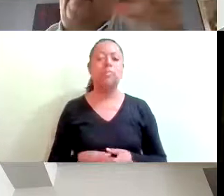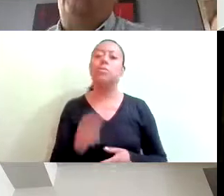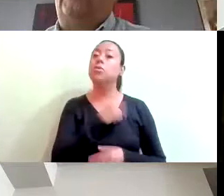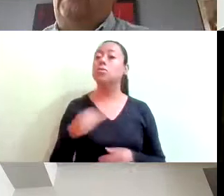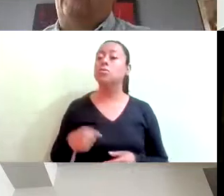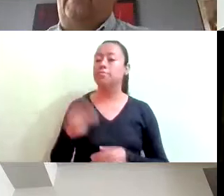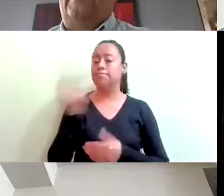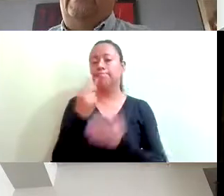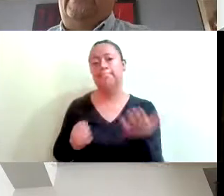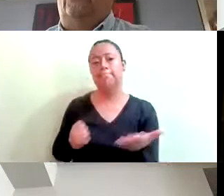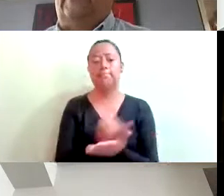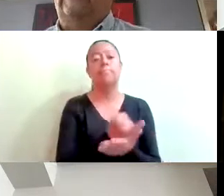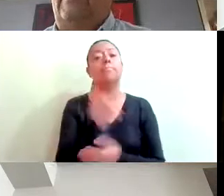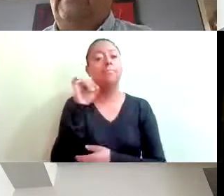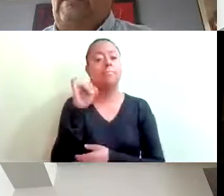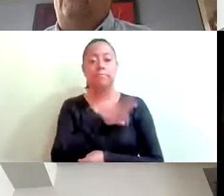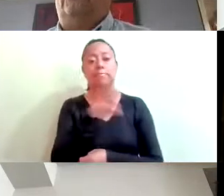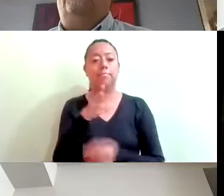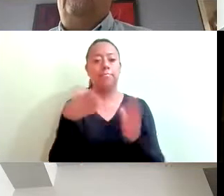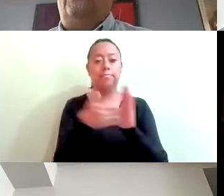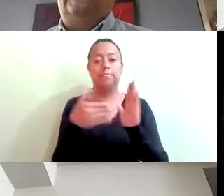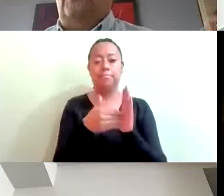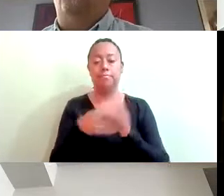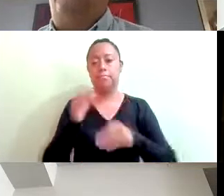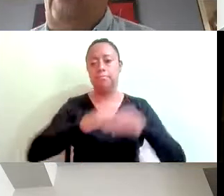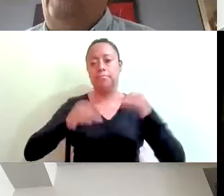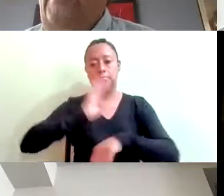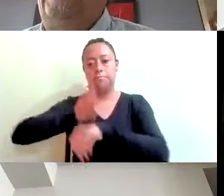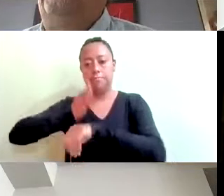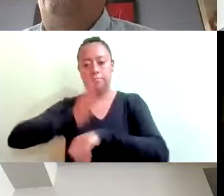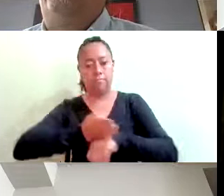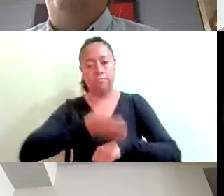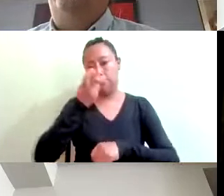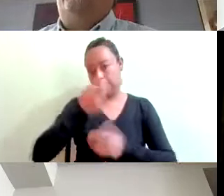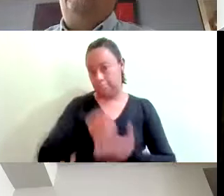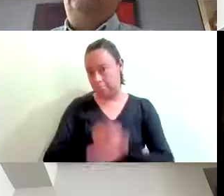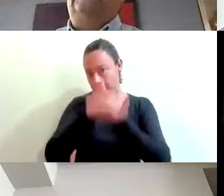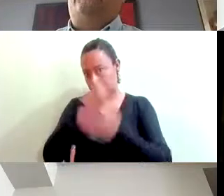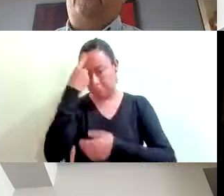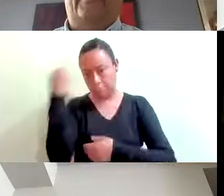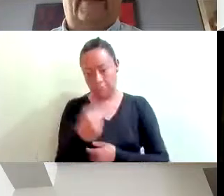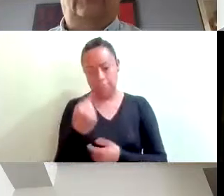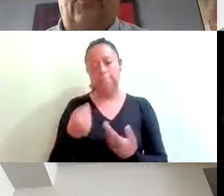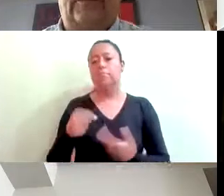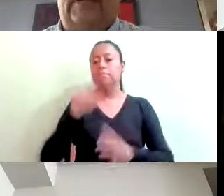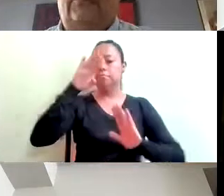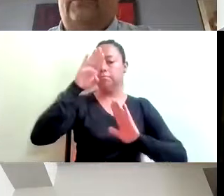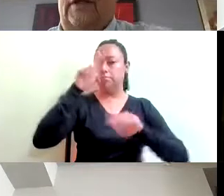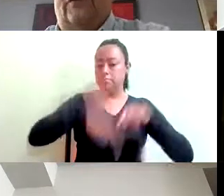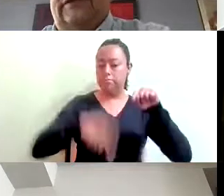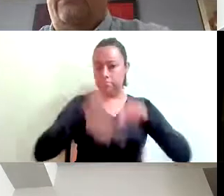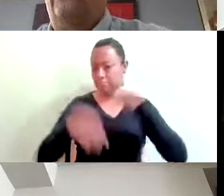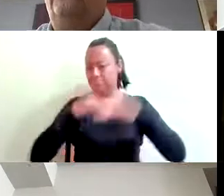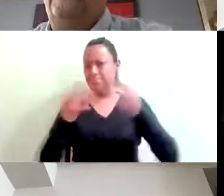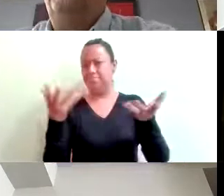sí podamos equilibrar, que lo que establezcamos como sanciones ayude a inhibir este tipo de acciones que han